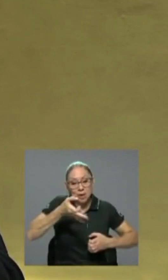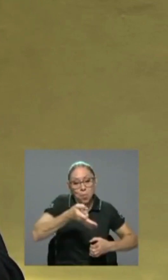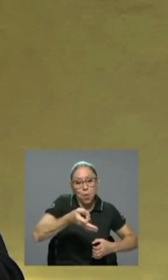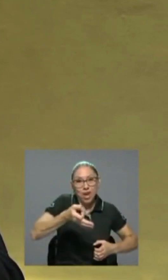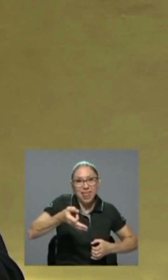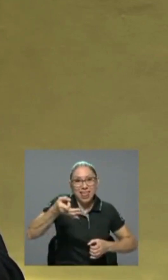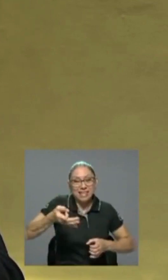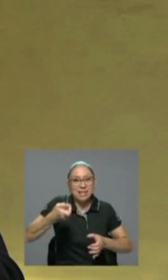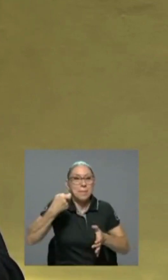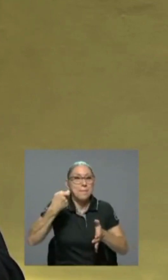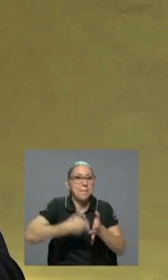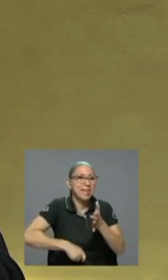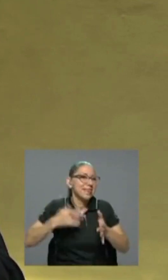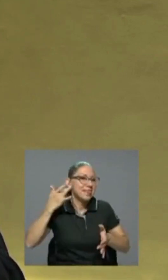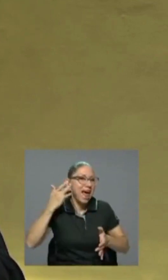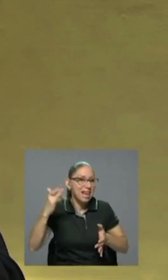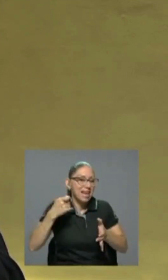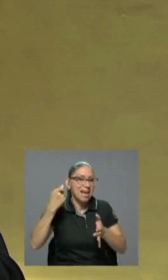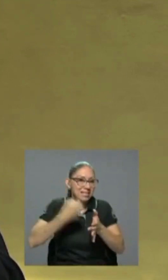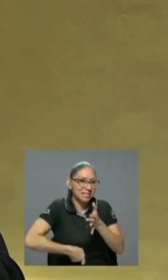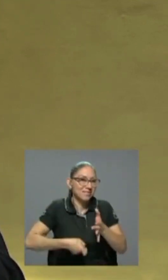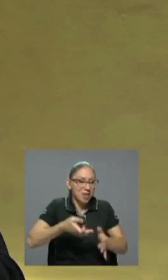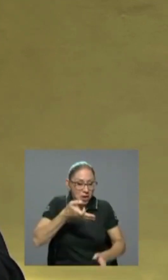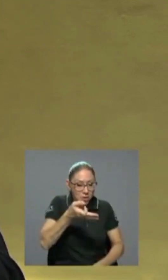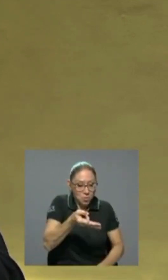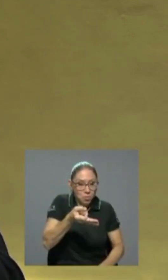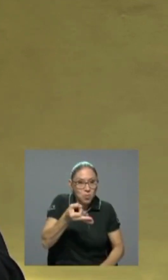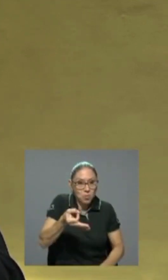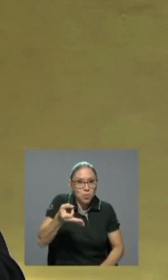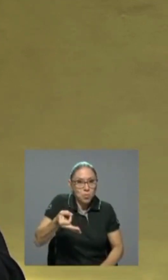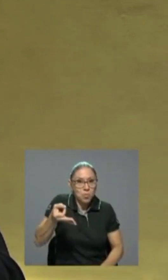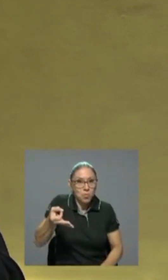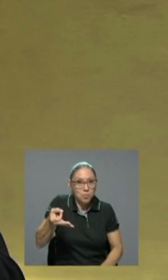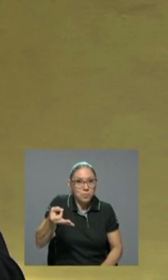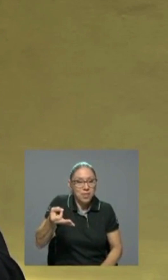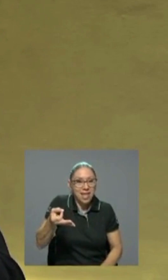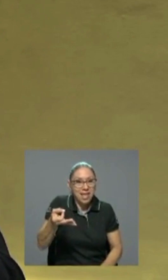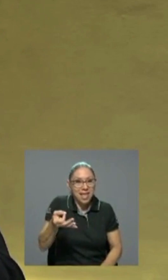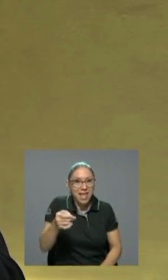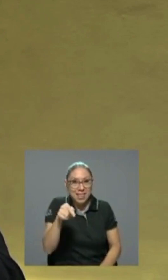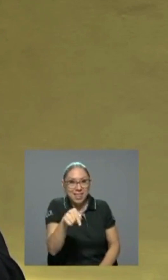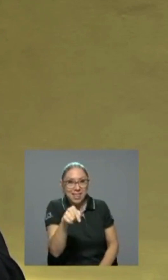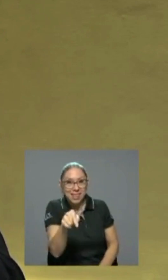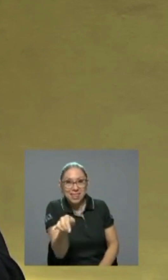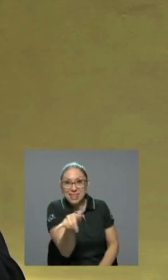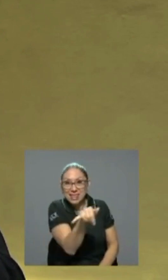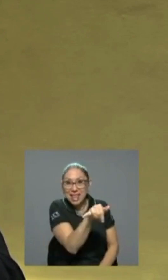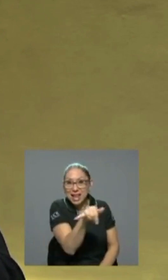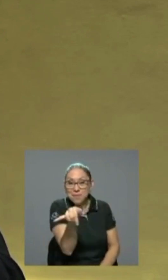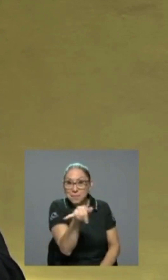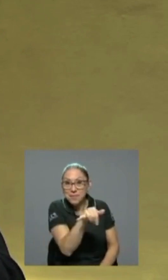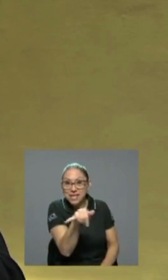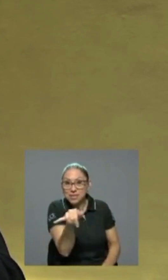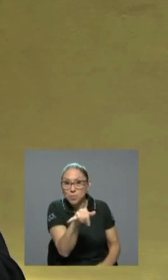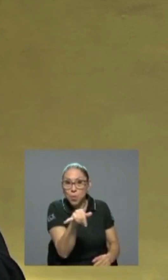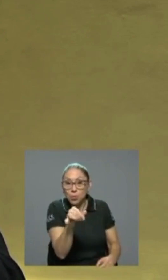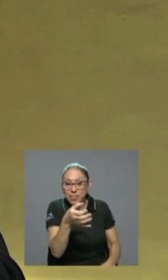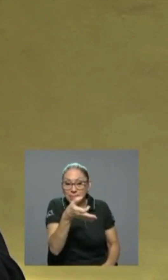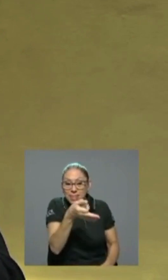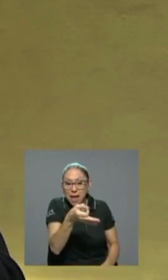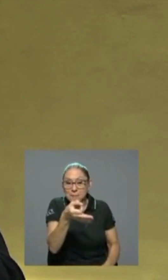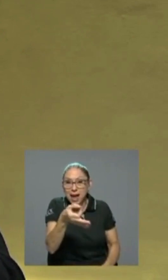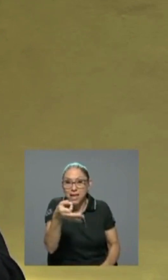hay monedas metálicas del mismo tamaño que las foráneas, pero que